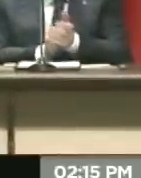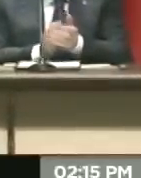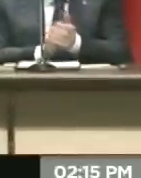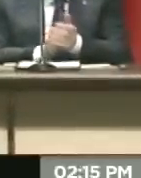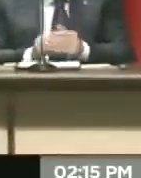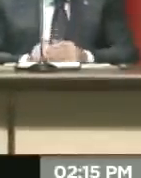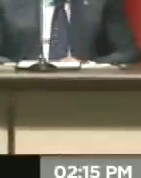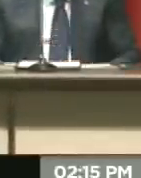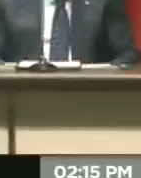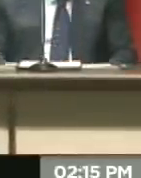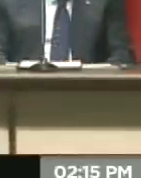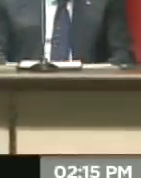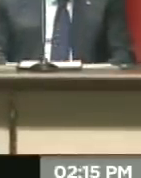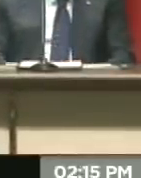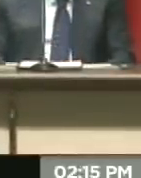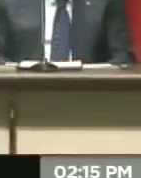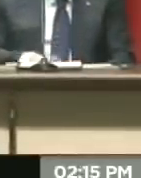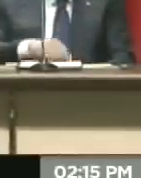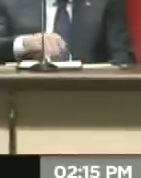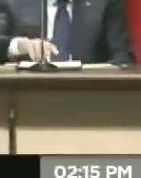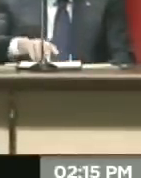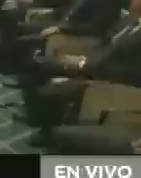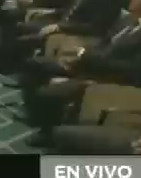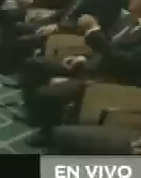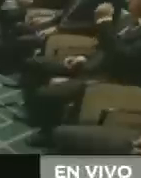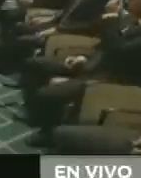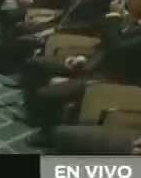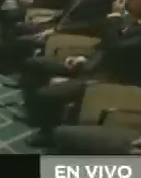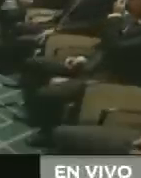sellan además el camino de estas relaciones.